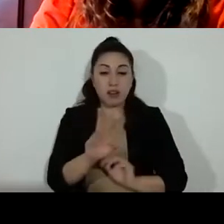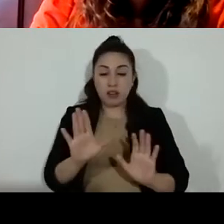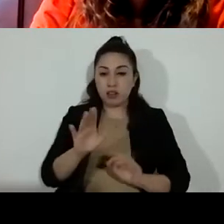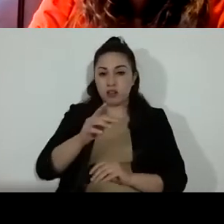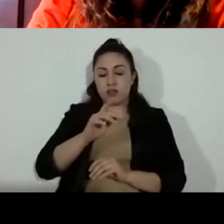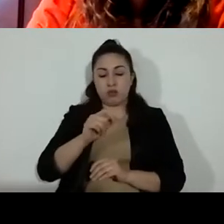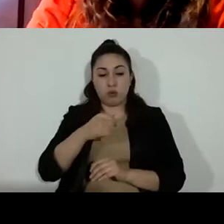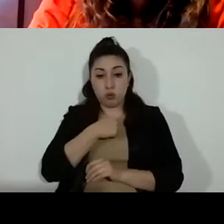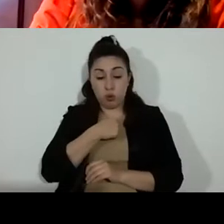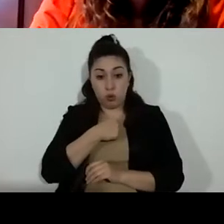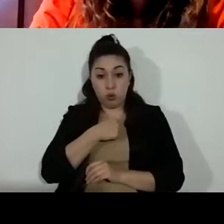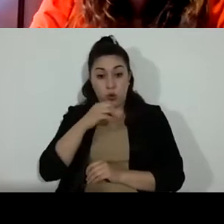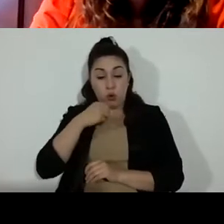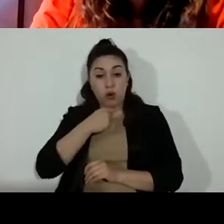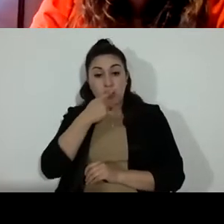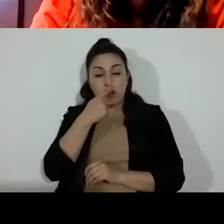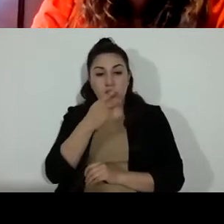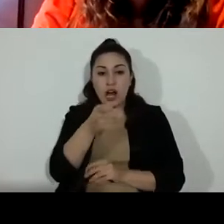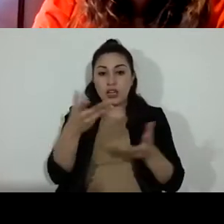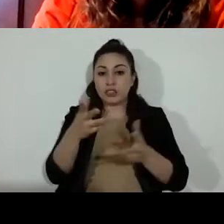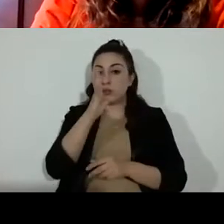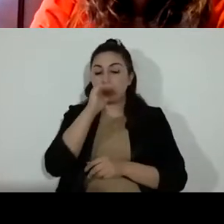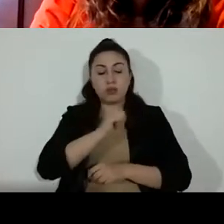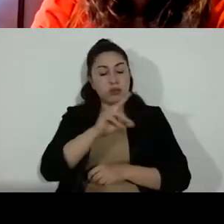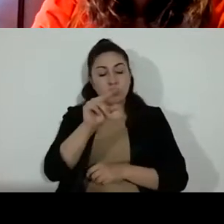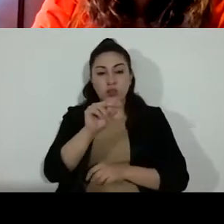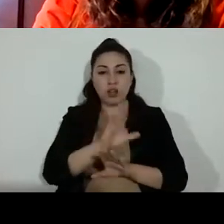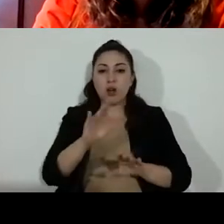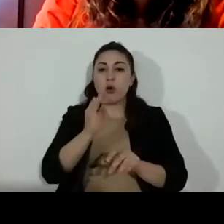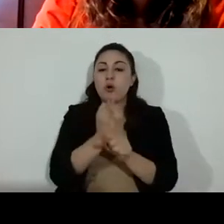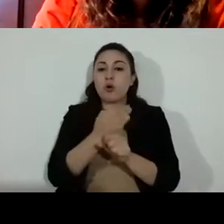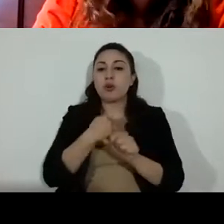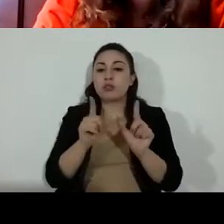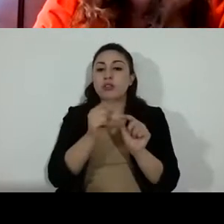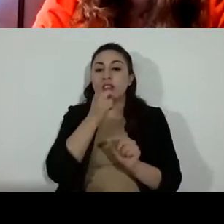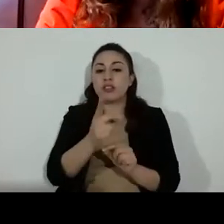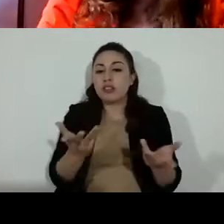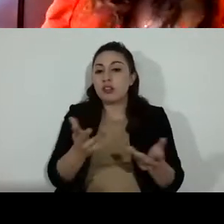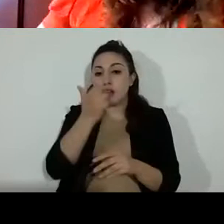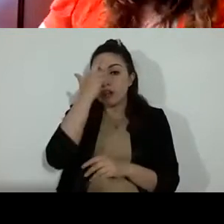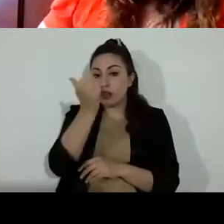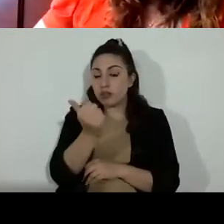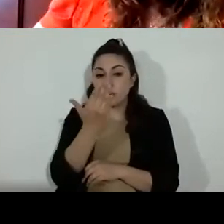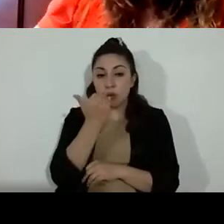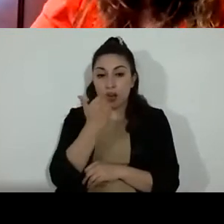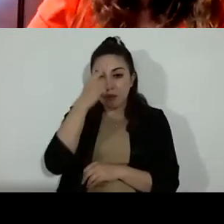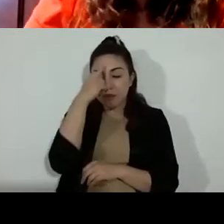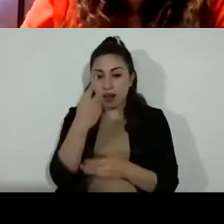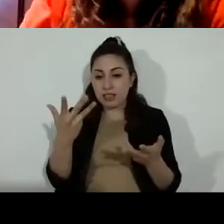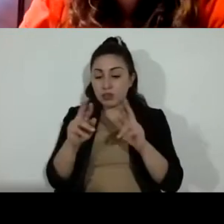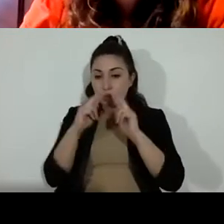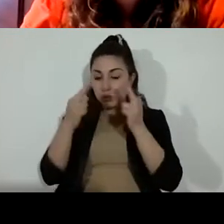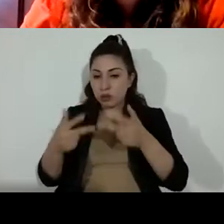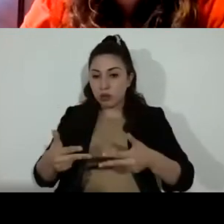estamos impugnando o alegando que no pueda hacerse. Nosotros lo que estamos diciendo es que no hay una justificación para que se hagan de ese modo, puesto